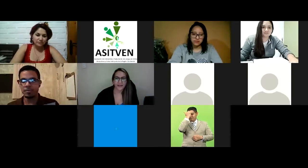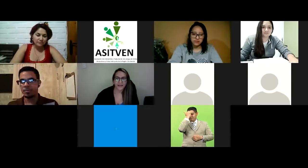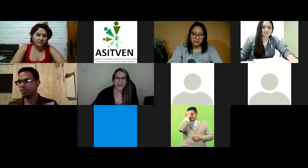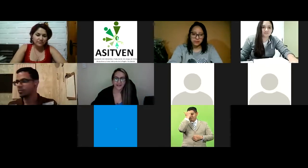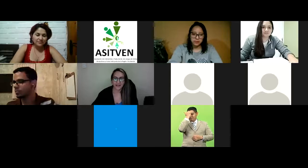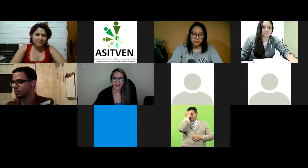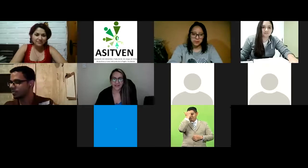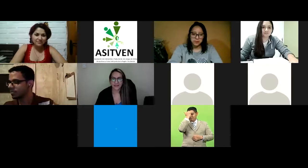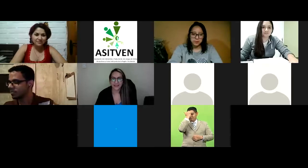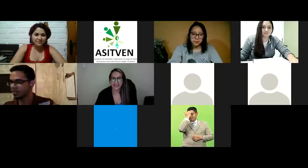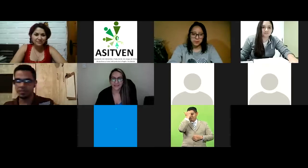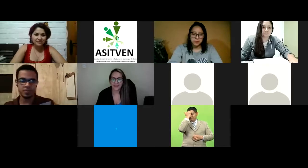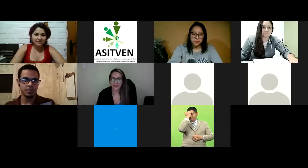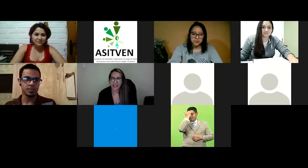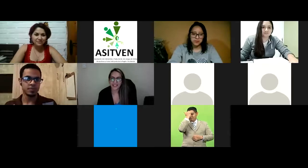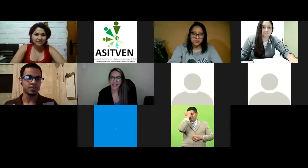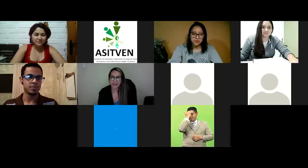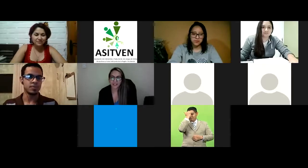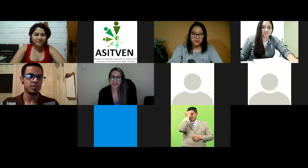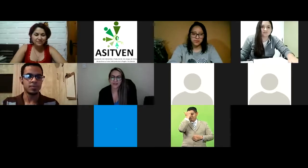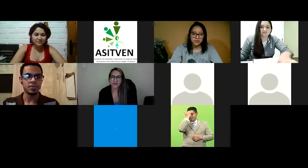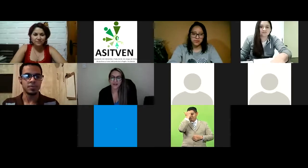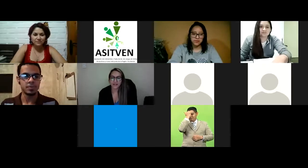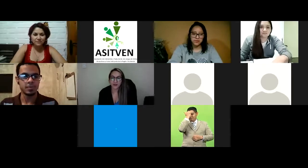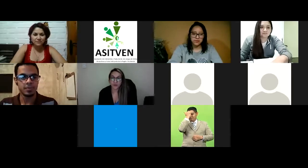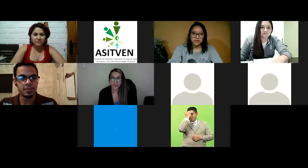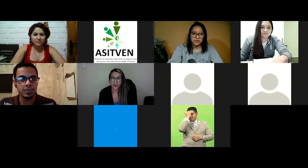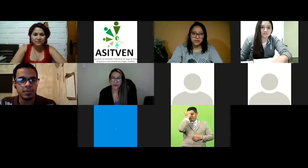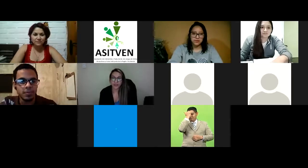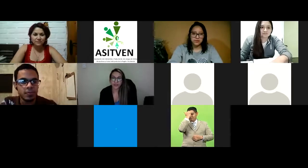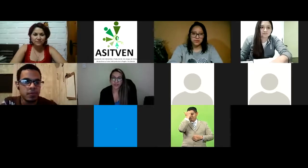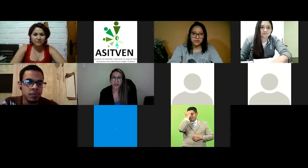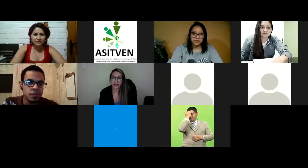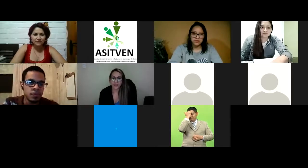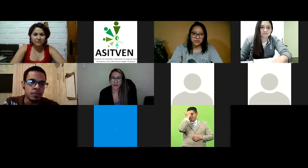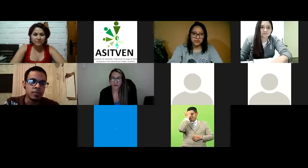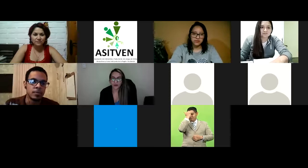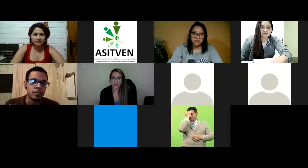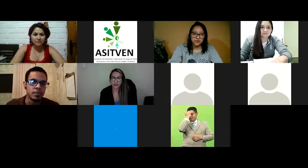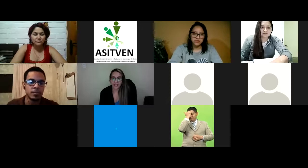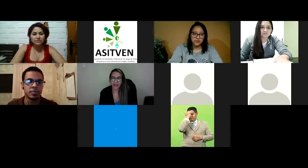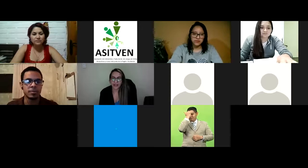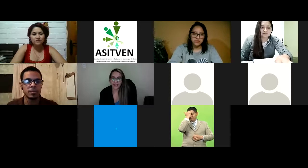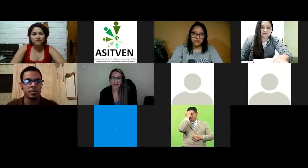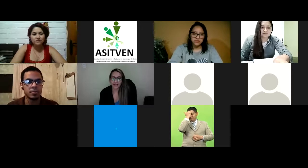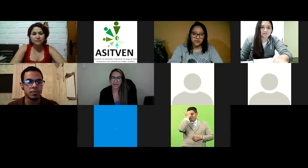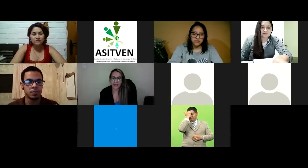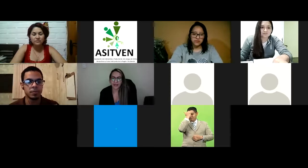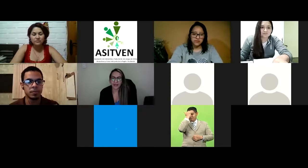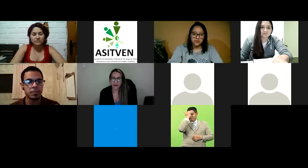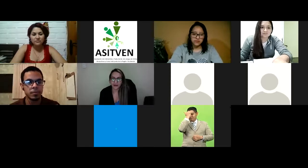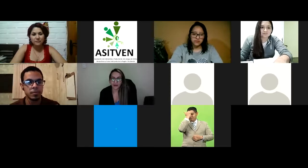Hola, un gusto saludarlos, saludarlas. Mi nombre es Adriana Manzano, soy comunicadora social y antropóloga visual.